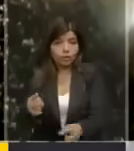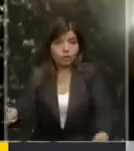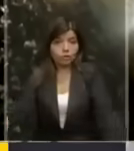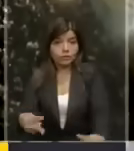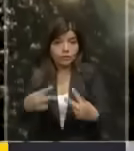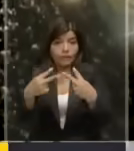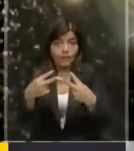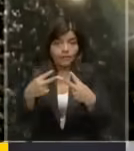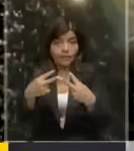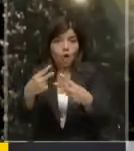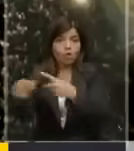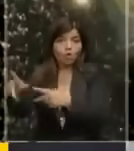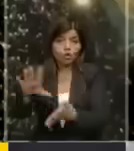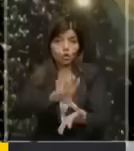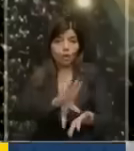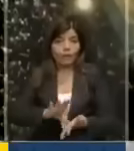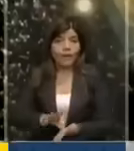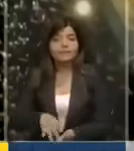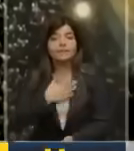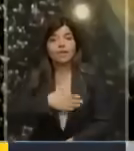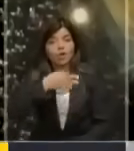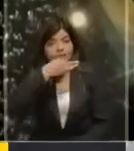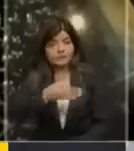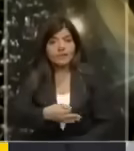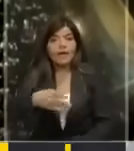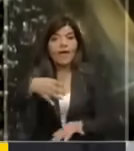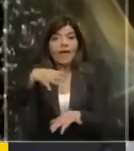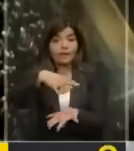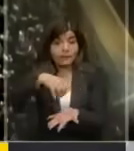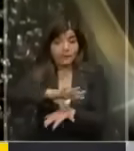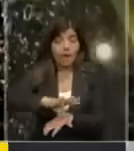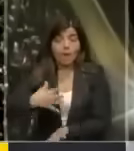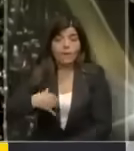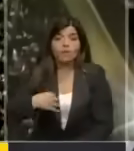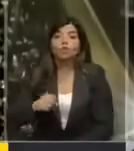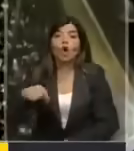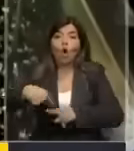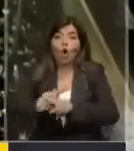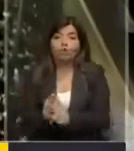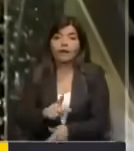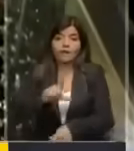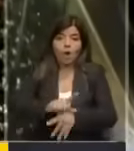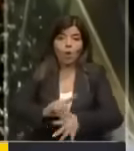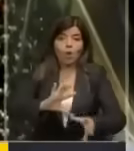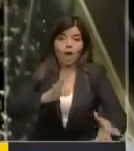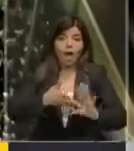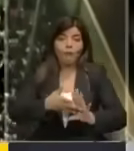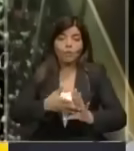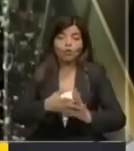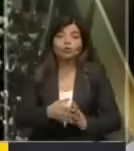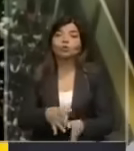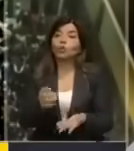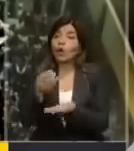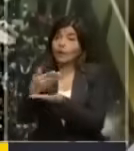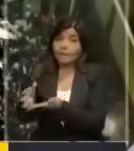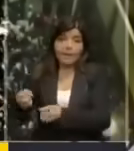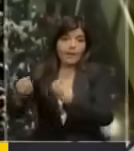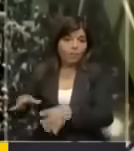desde fuera de la Argentina, quiero decirles que la Argentina va a volver a ocupar el lugar en el mundo que nunca debió haber perdido.